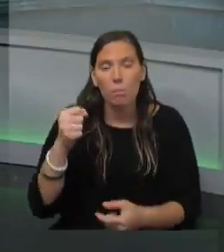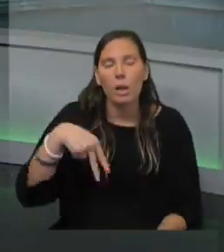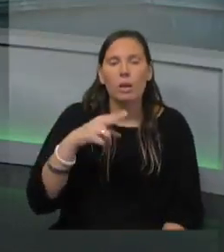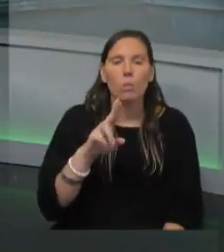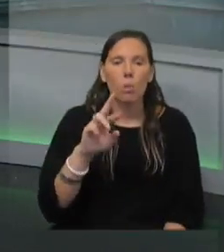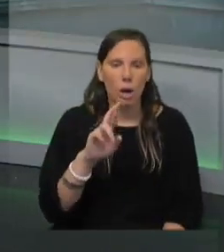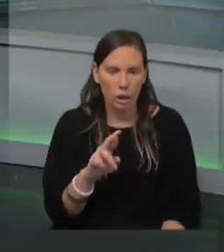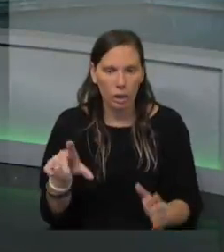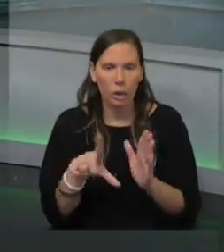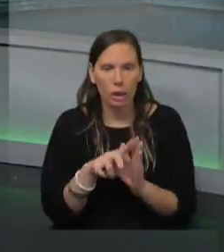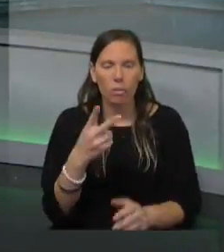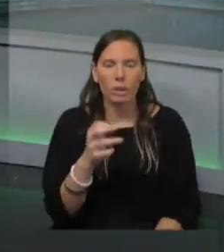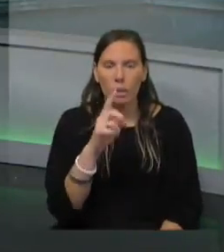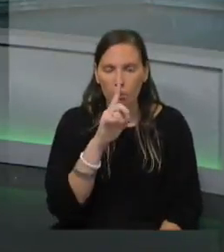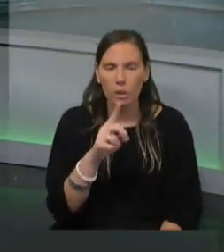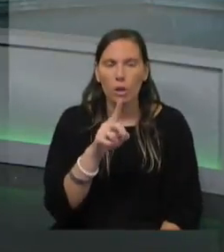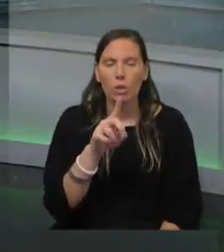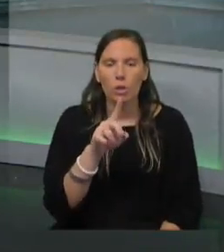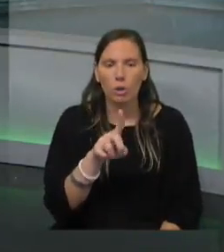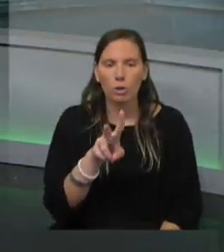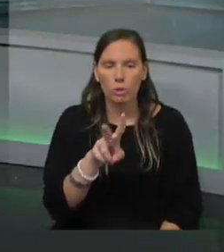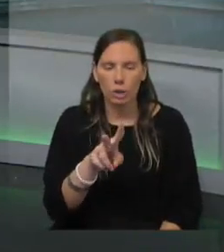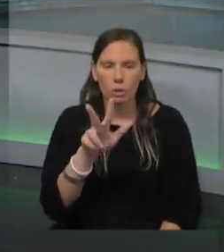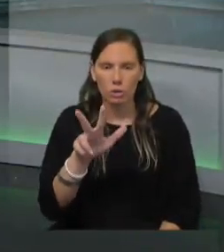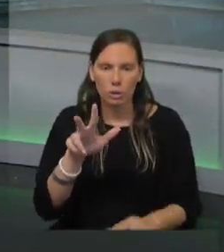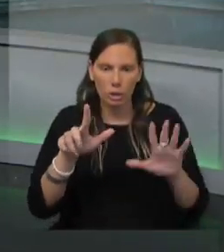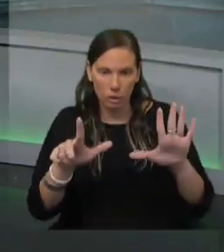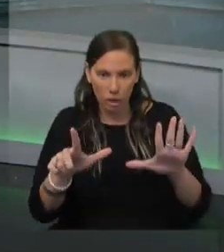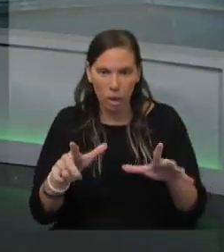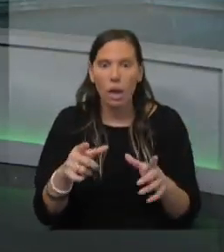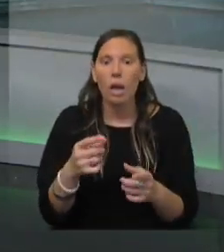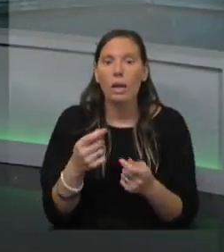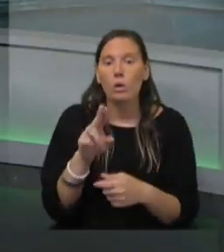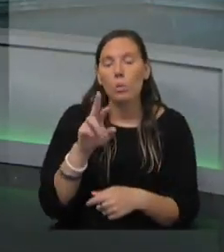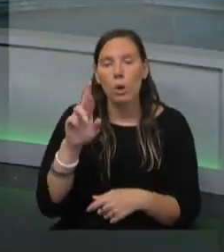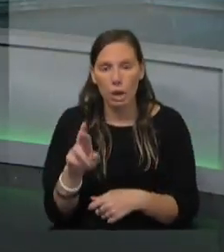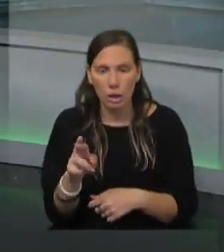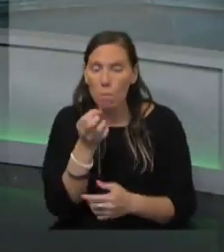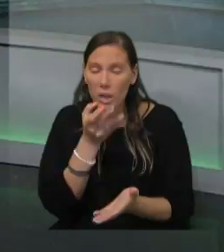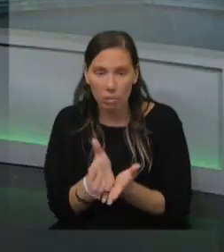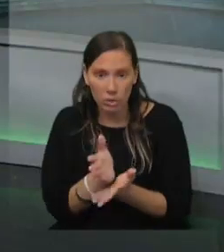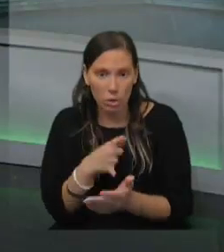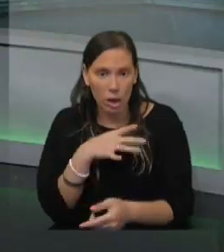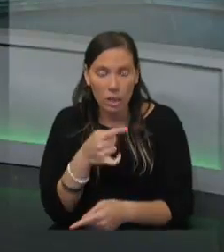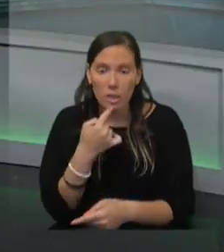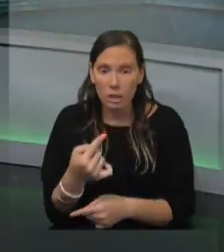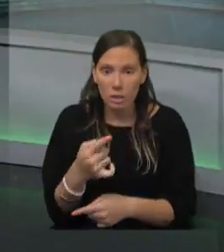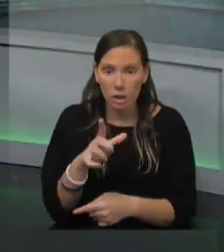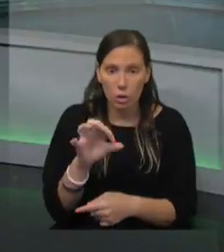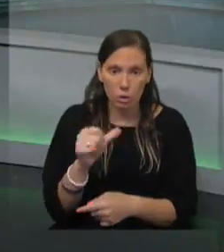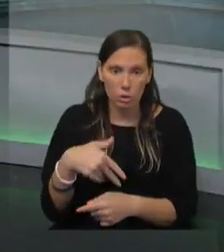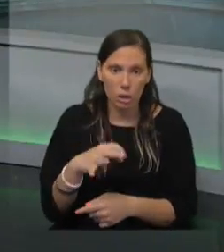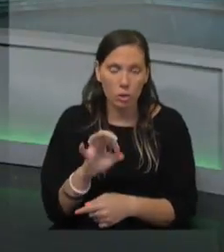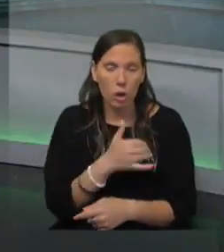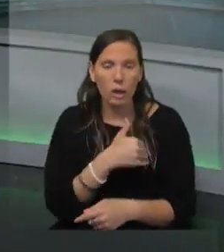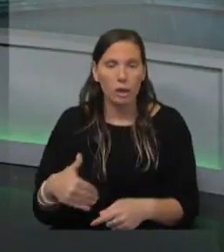la ley 20237 establece beneficios a titulares de créditos en unidades reajustables donde según destacó Lozano el estado